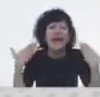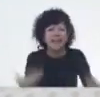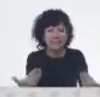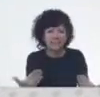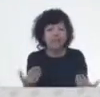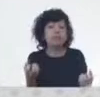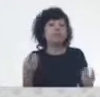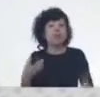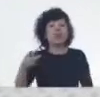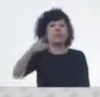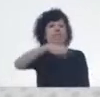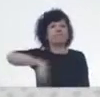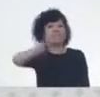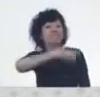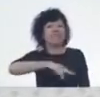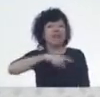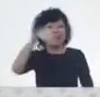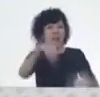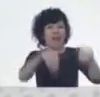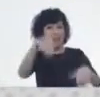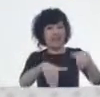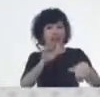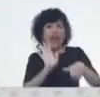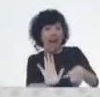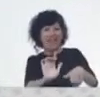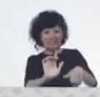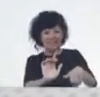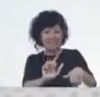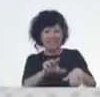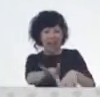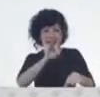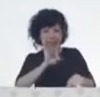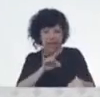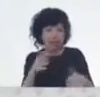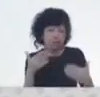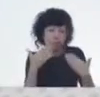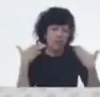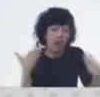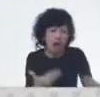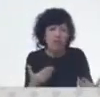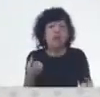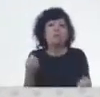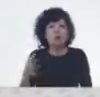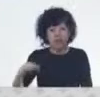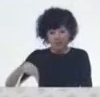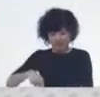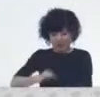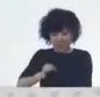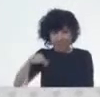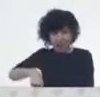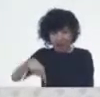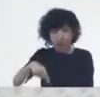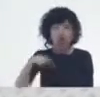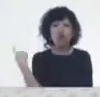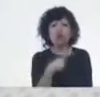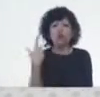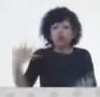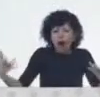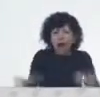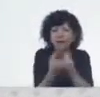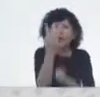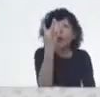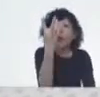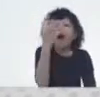votado como hayan votado, porque este año estamos cumpliendo 40